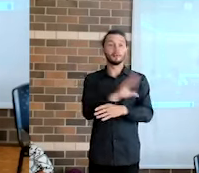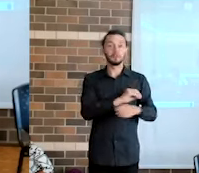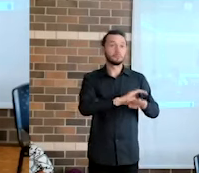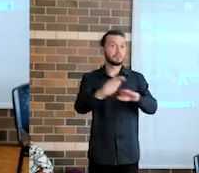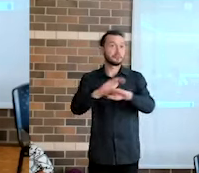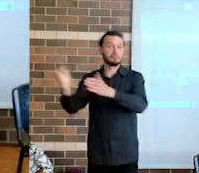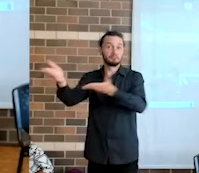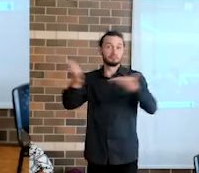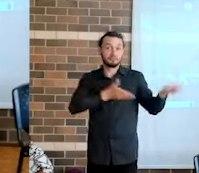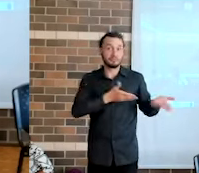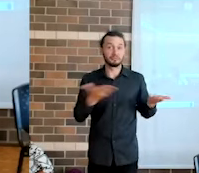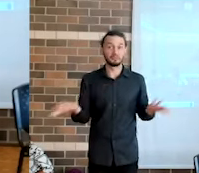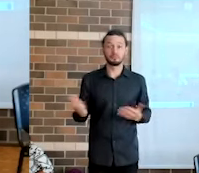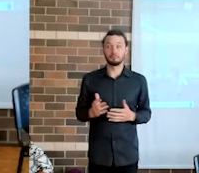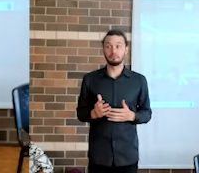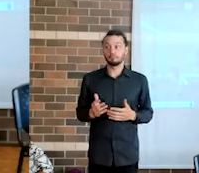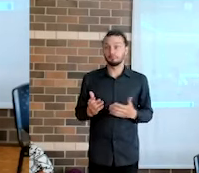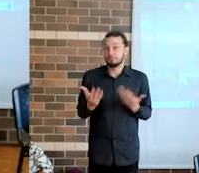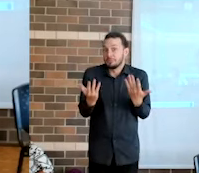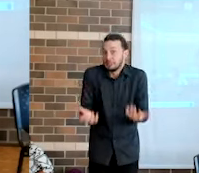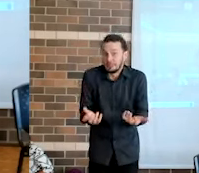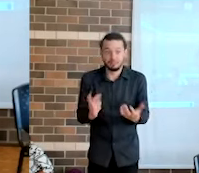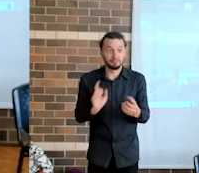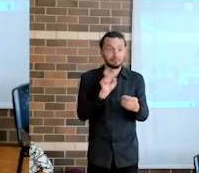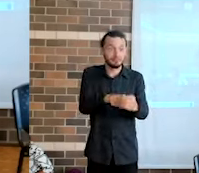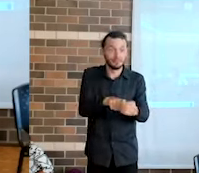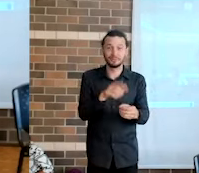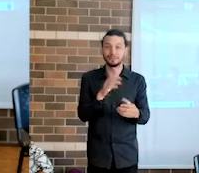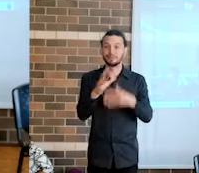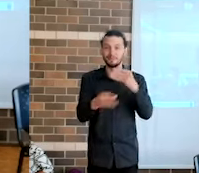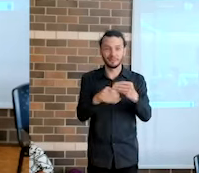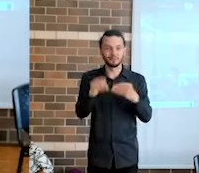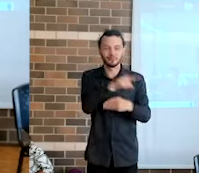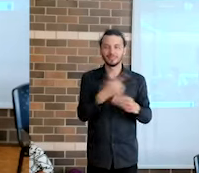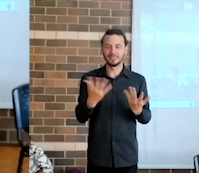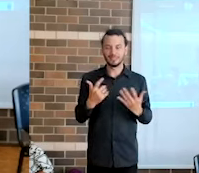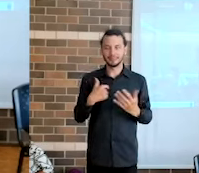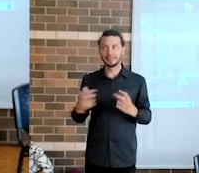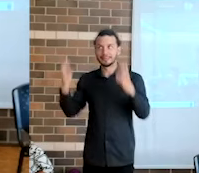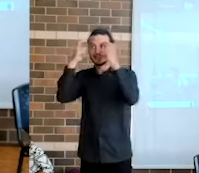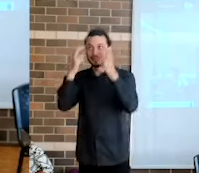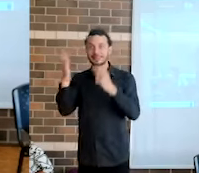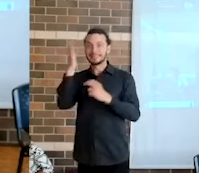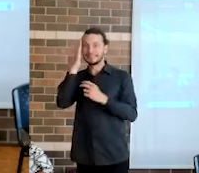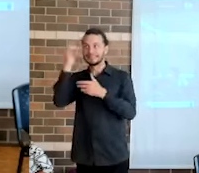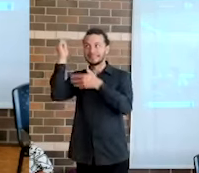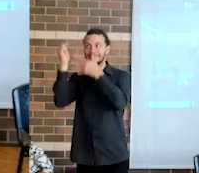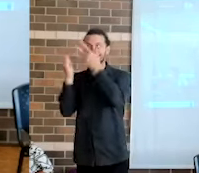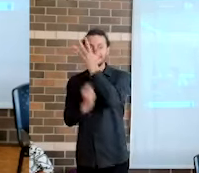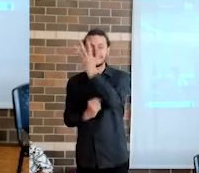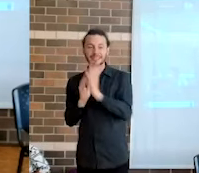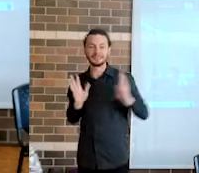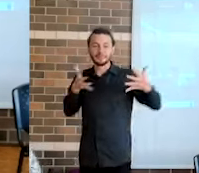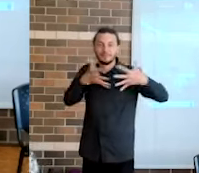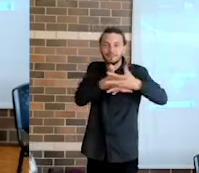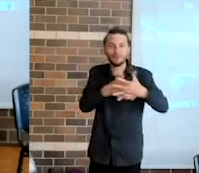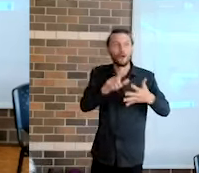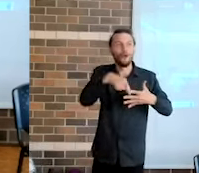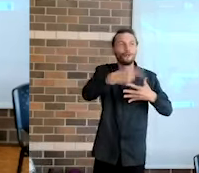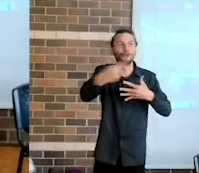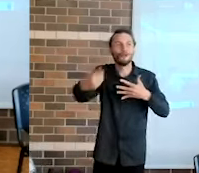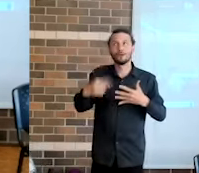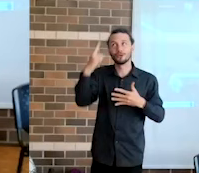quieren a añadir y articular sus formaciones y sus saberes a otros saberes fuera de los occidentales y ponerlos